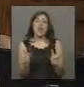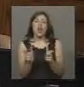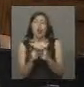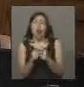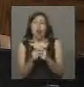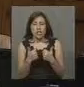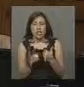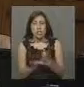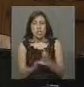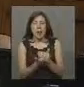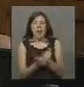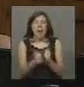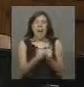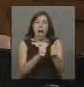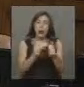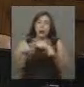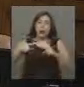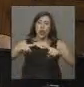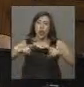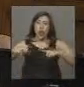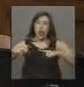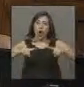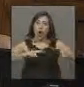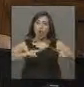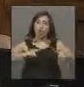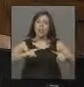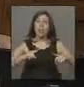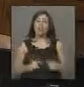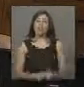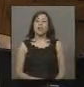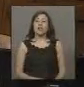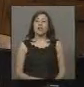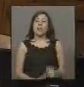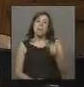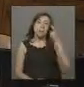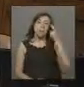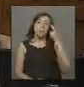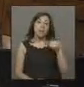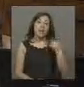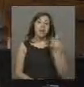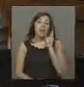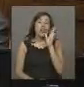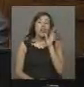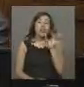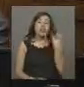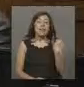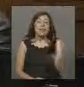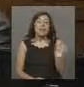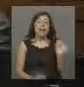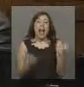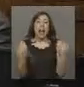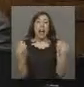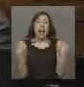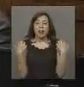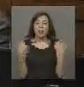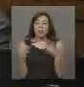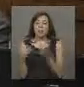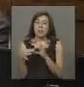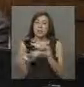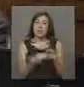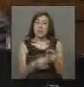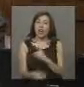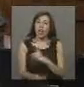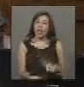planes, autoridades para coordinar, con gasolina, pero sin que nadie lo conduzca. Por ello, junto al